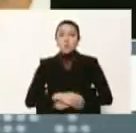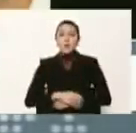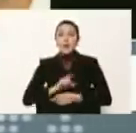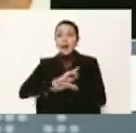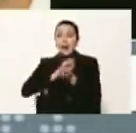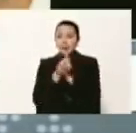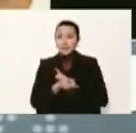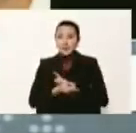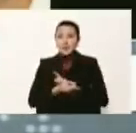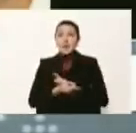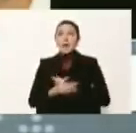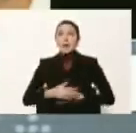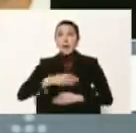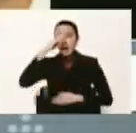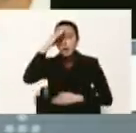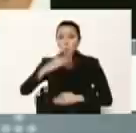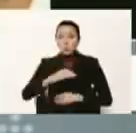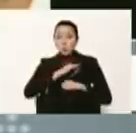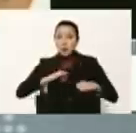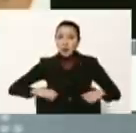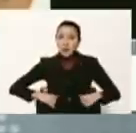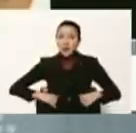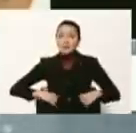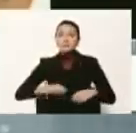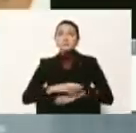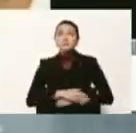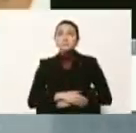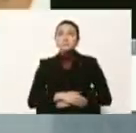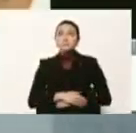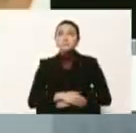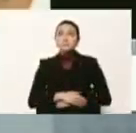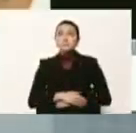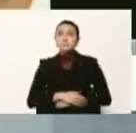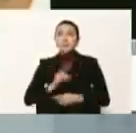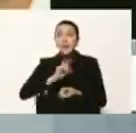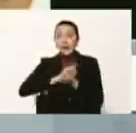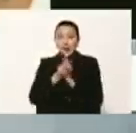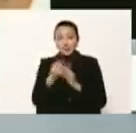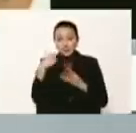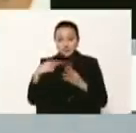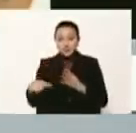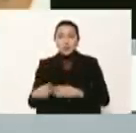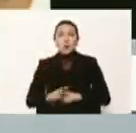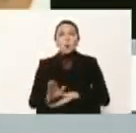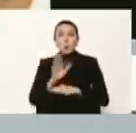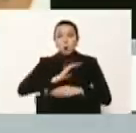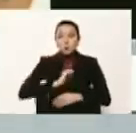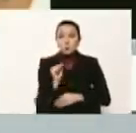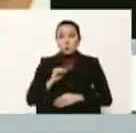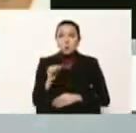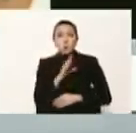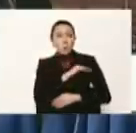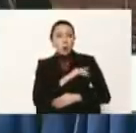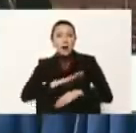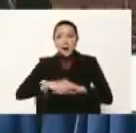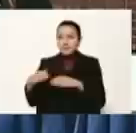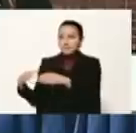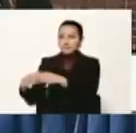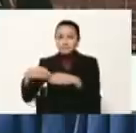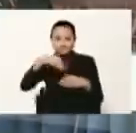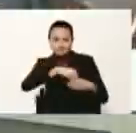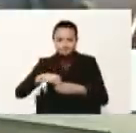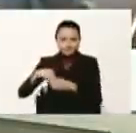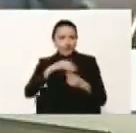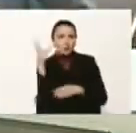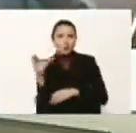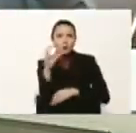a nuestra gloriosa Fuerza Armada Nacional Bolivariana, a sustituir a los organismos de seguridad por mercenarios y poder